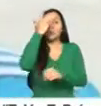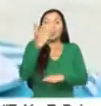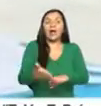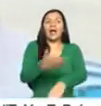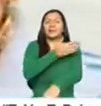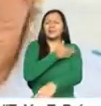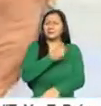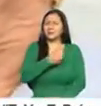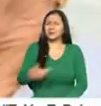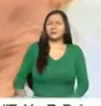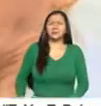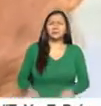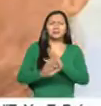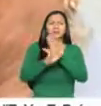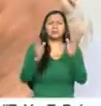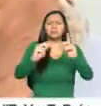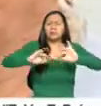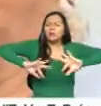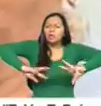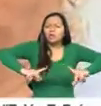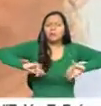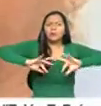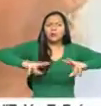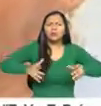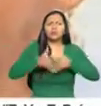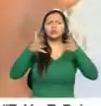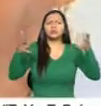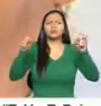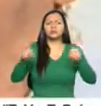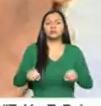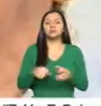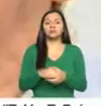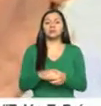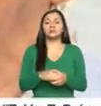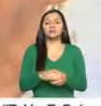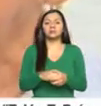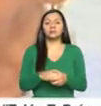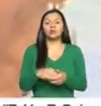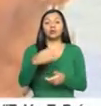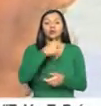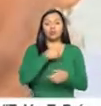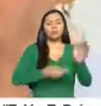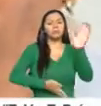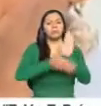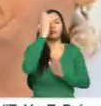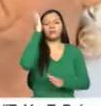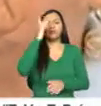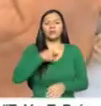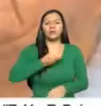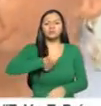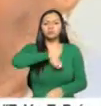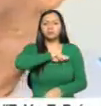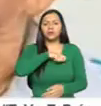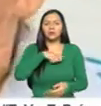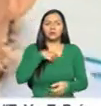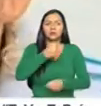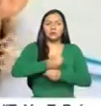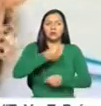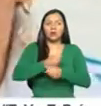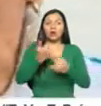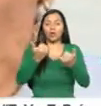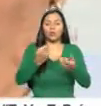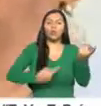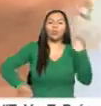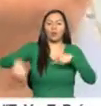qué? Porque teníamos unos presidentes que solo nos robaban. y tuve que emigrar a España. Y ahora estoy